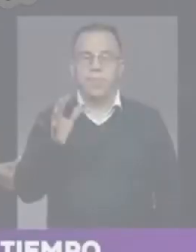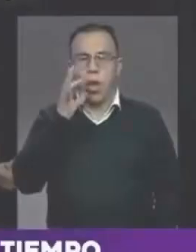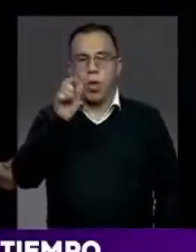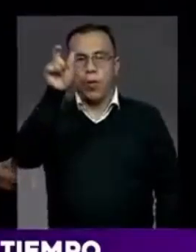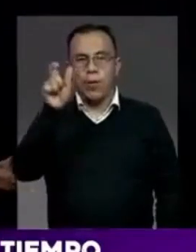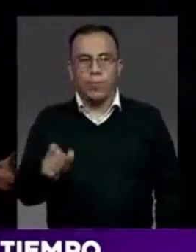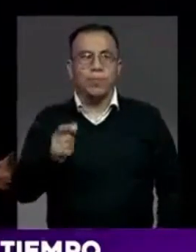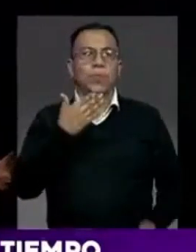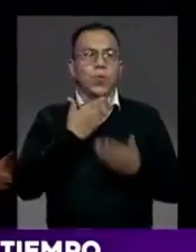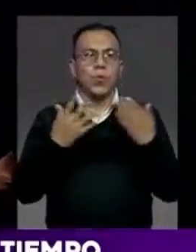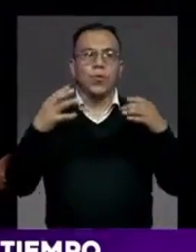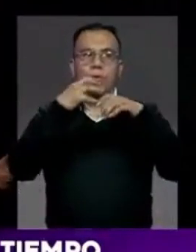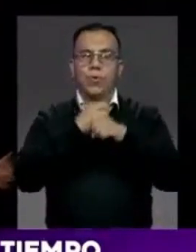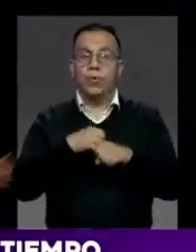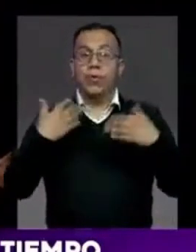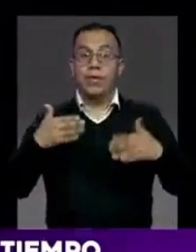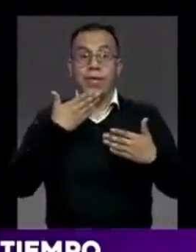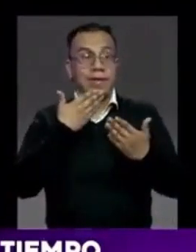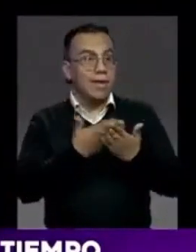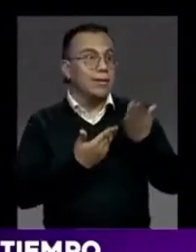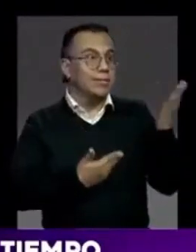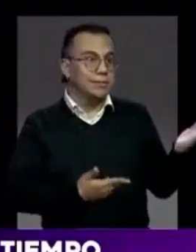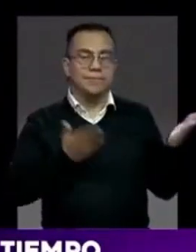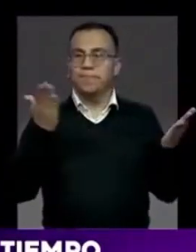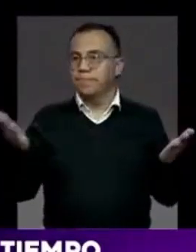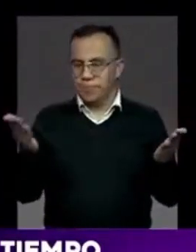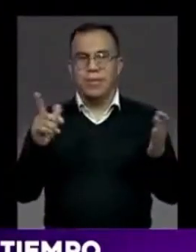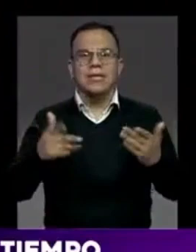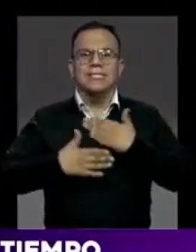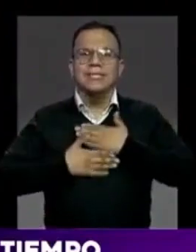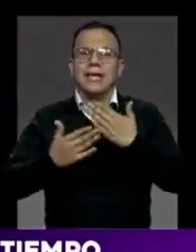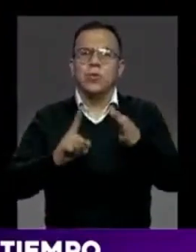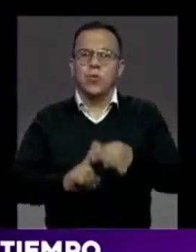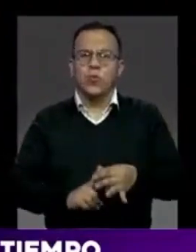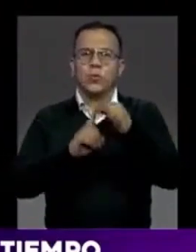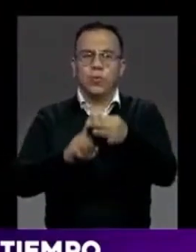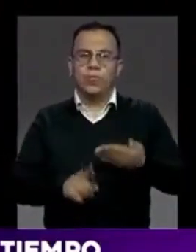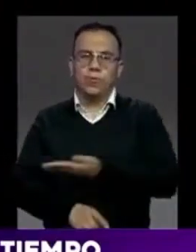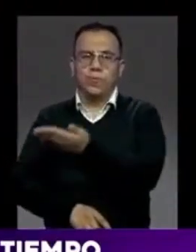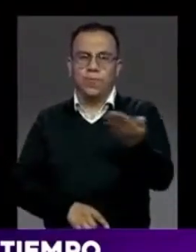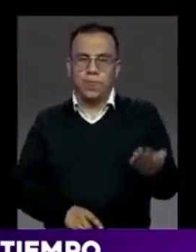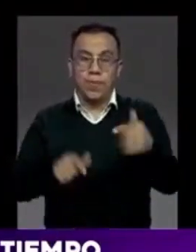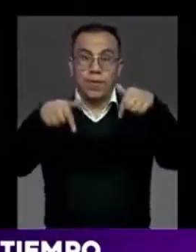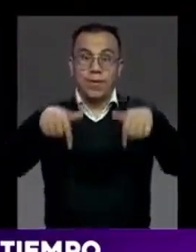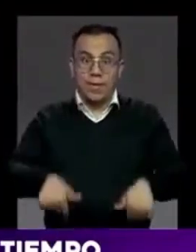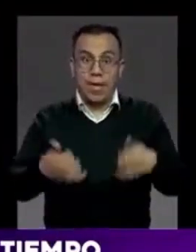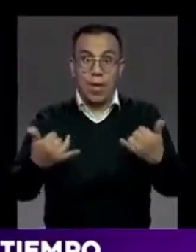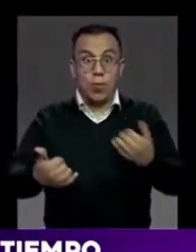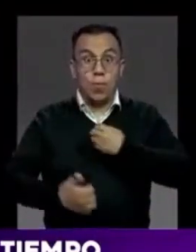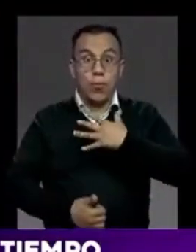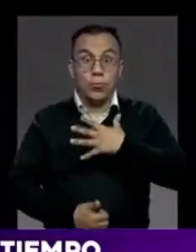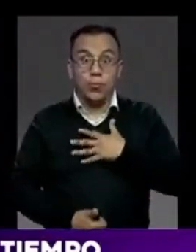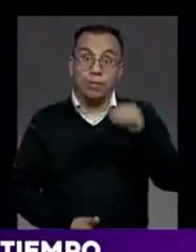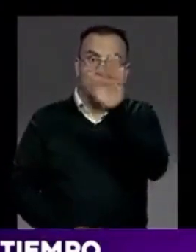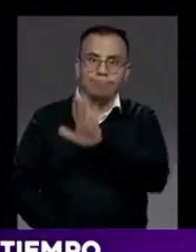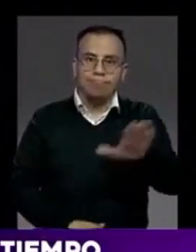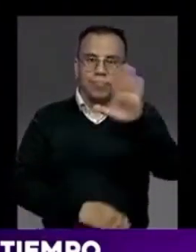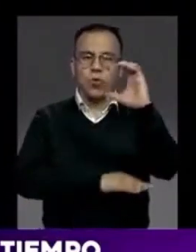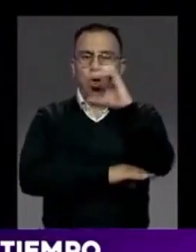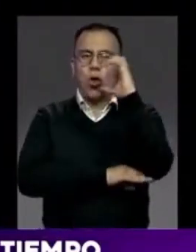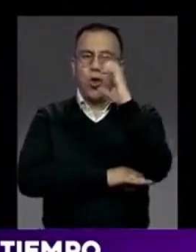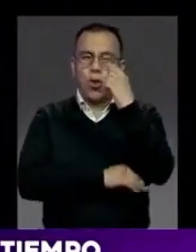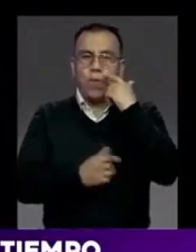buenas noches gracias línea gracias dario saludo muy especial para toda la rave en colombia que nos dan esta oportunidad a mis colegas